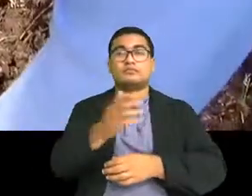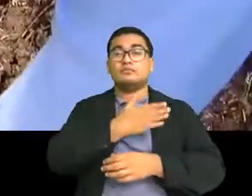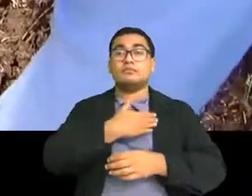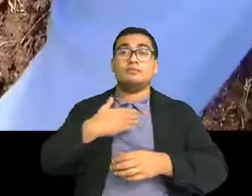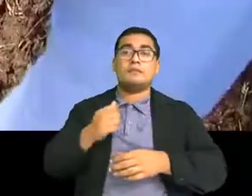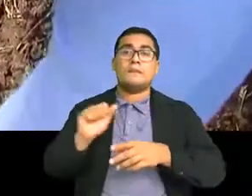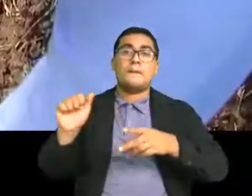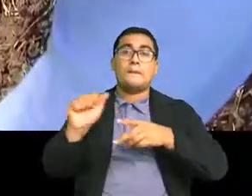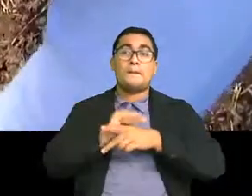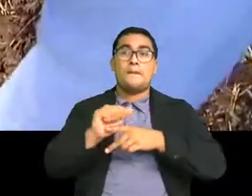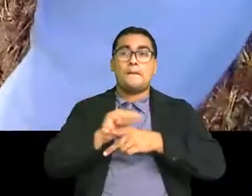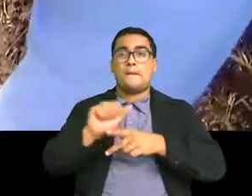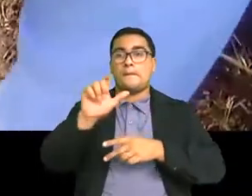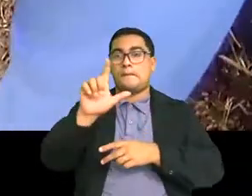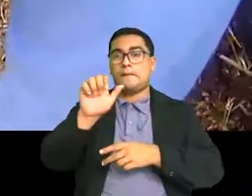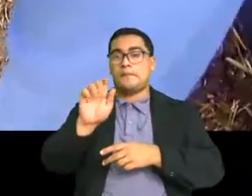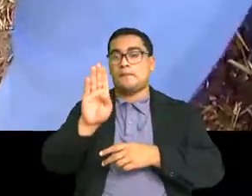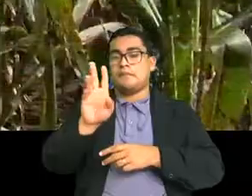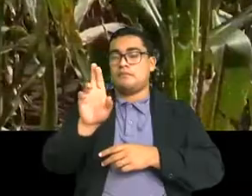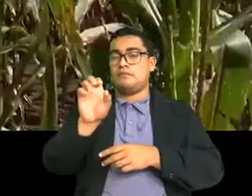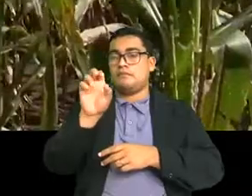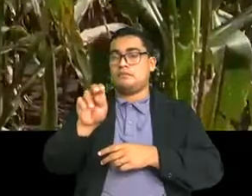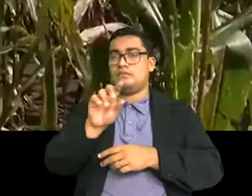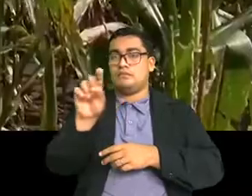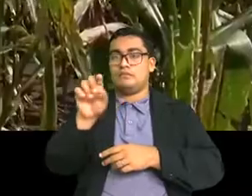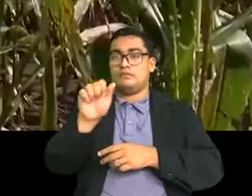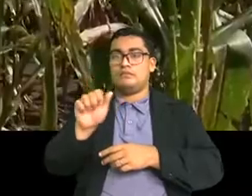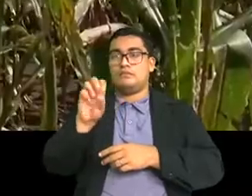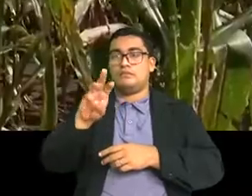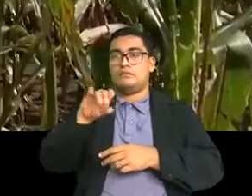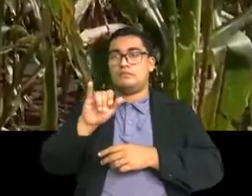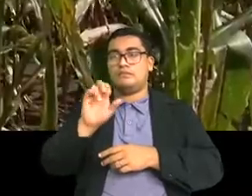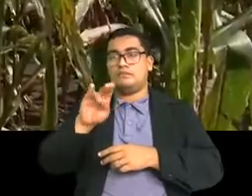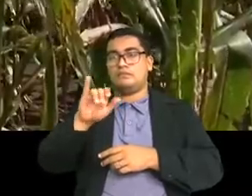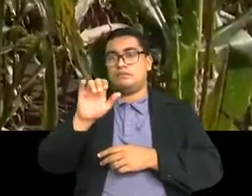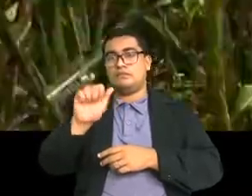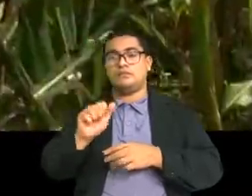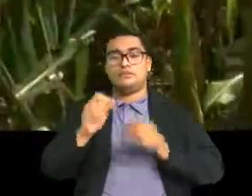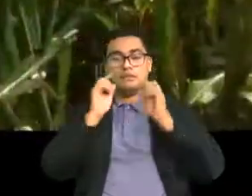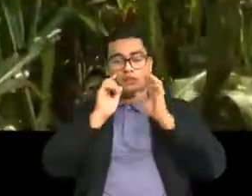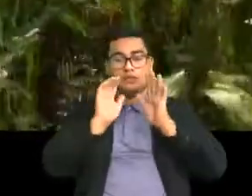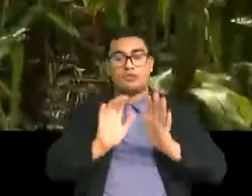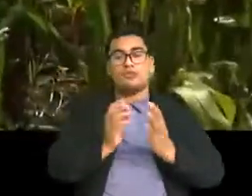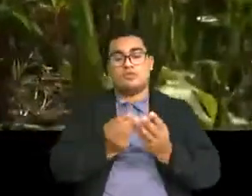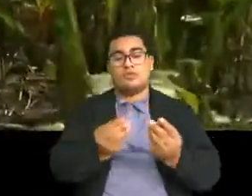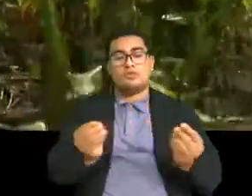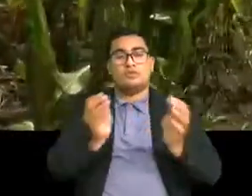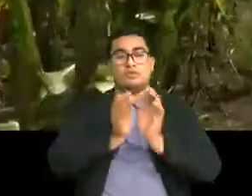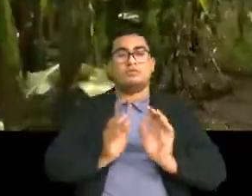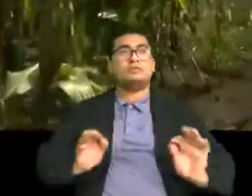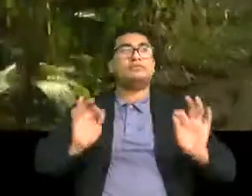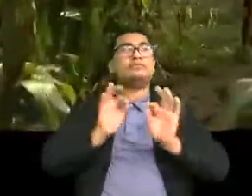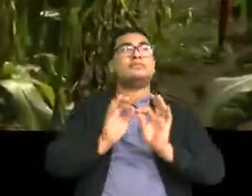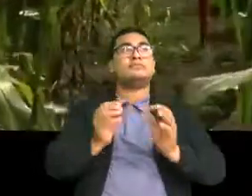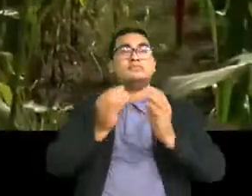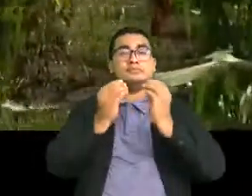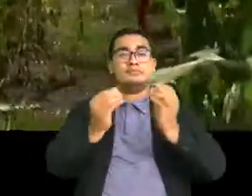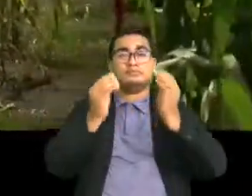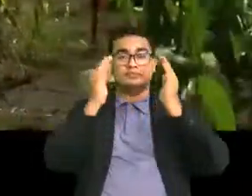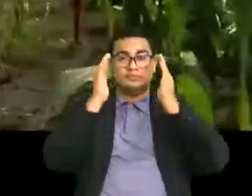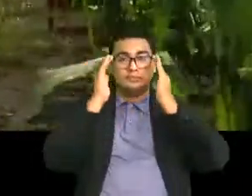labranza mínima pero de esta manera estamos conservando muchos elementos en la tierra que son beneficiosos para el cultivo